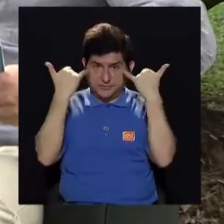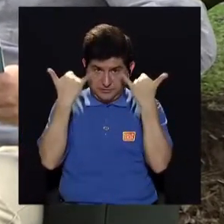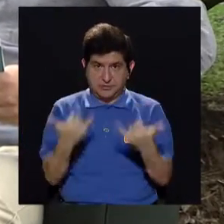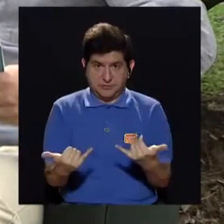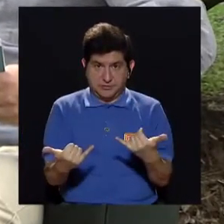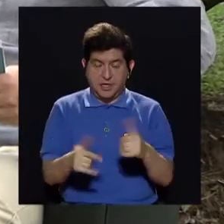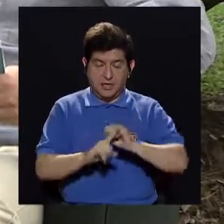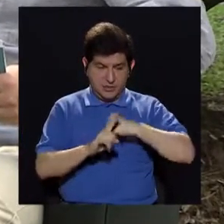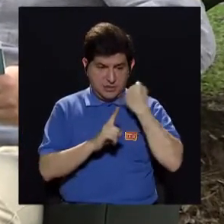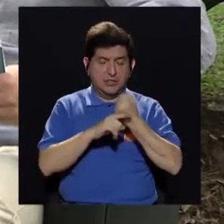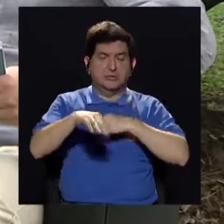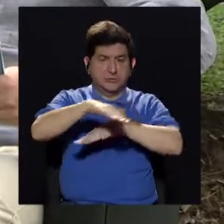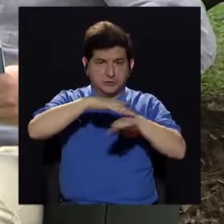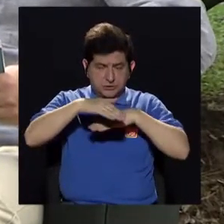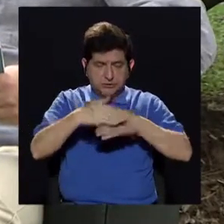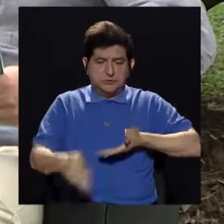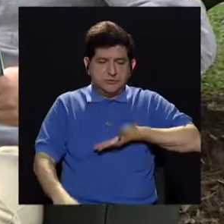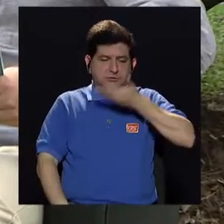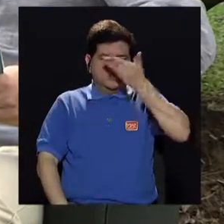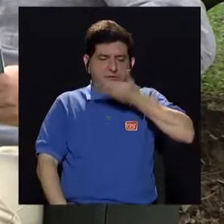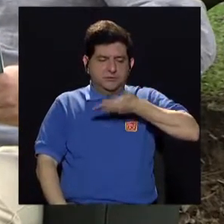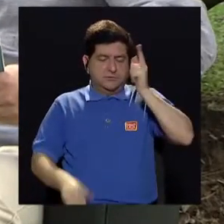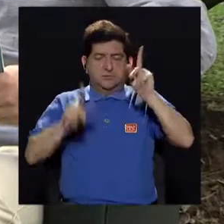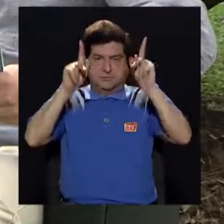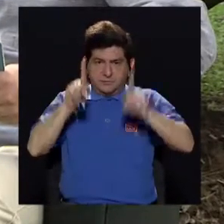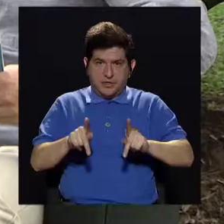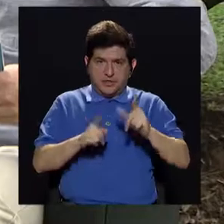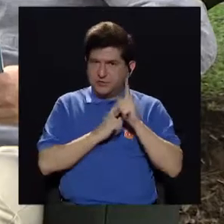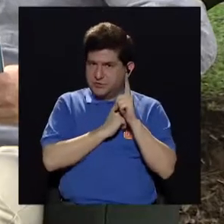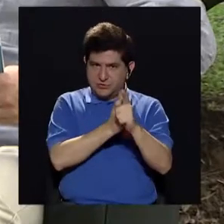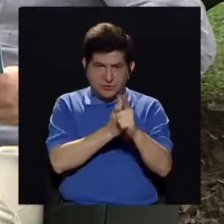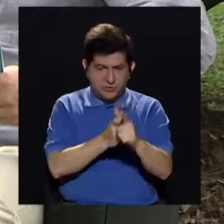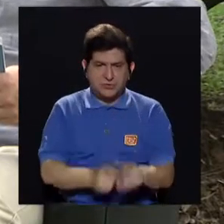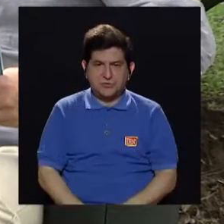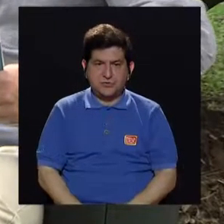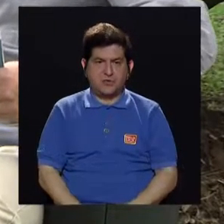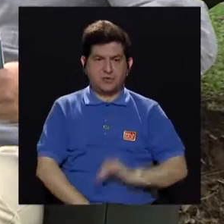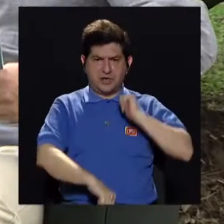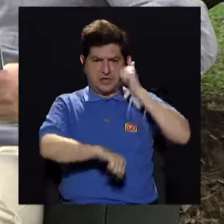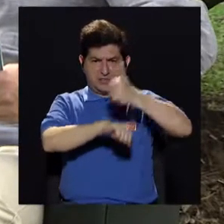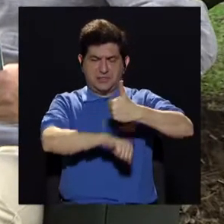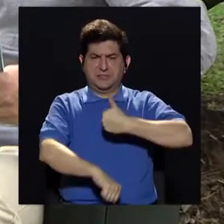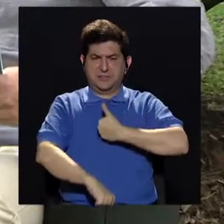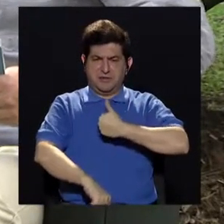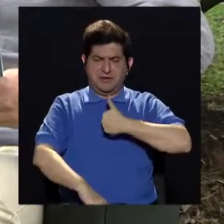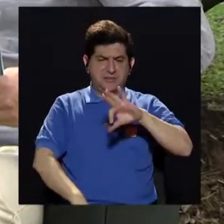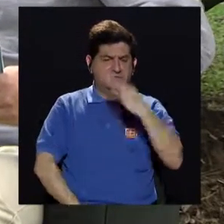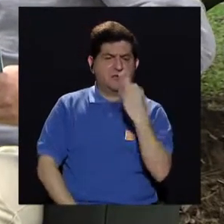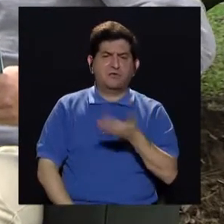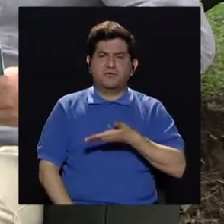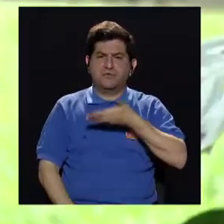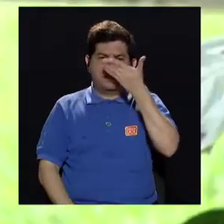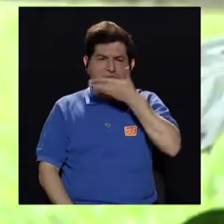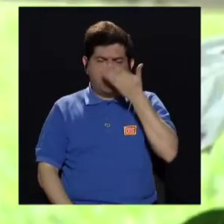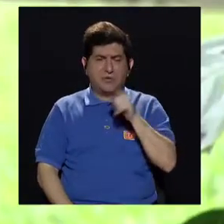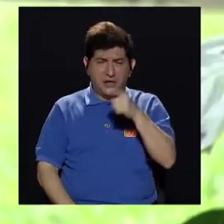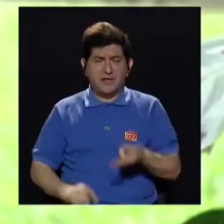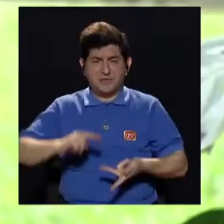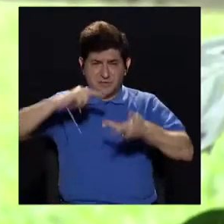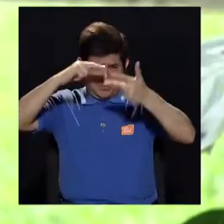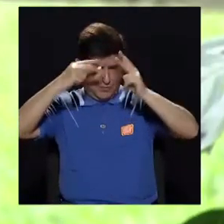ya una condición básica de respirar, pero a veces la gente cuando corre se impone maneras de respirar. ¿Esto